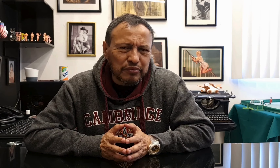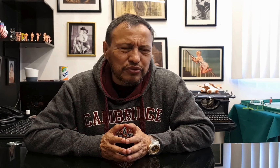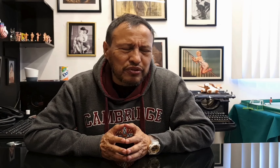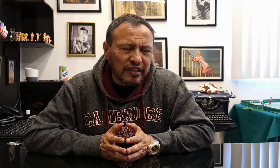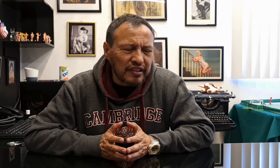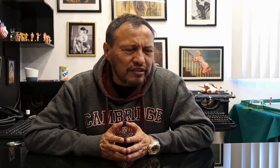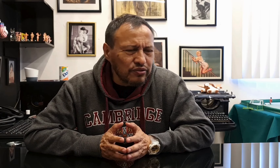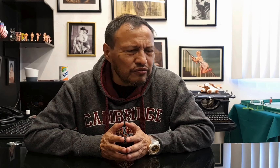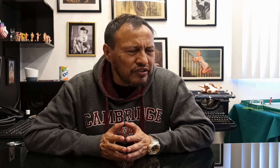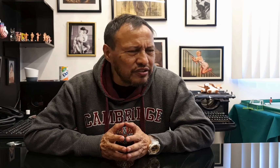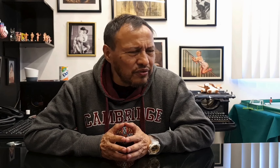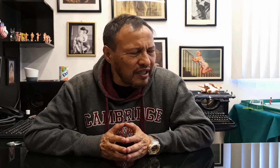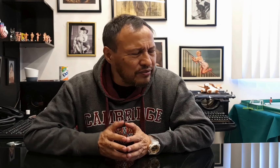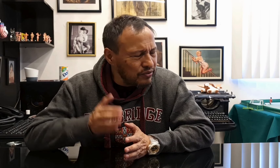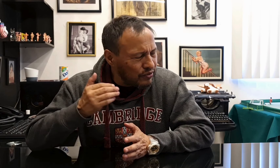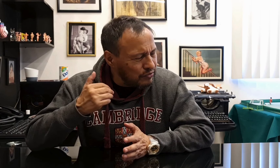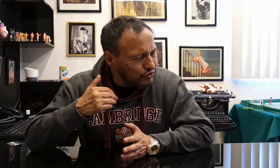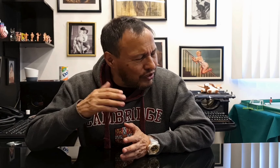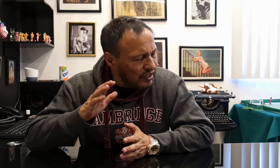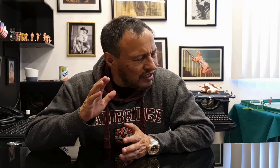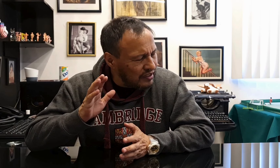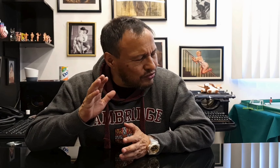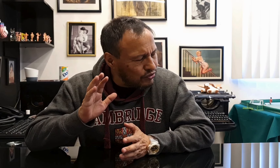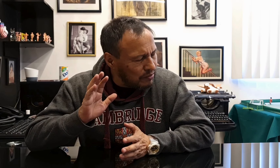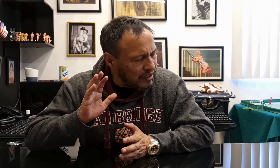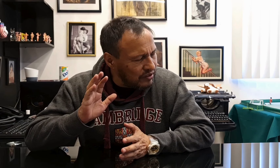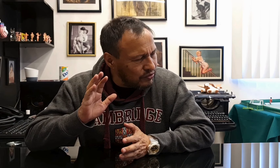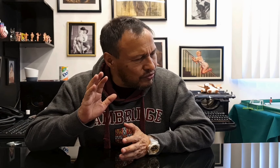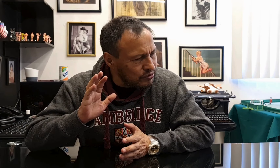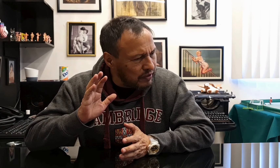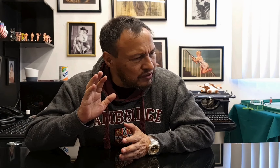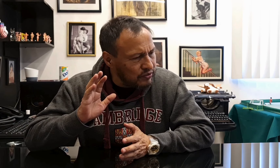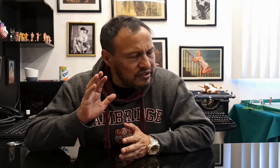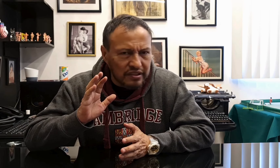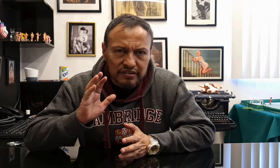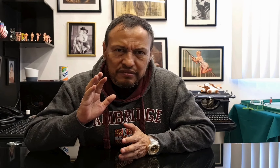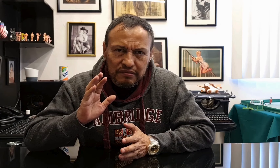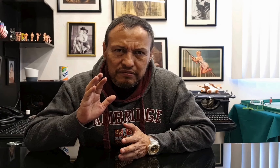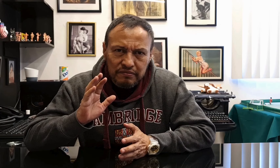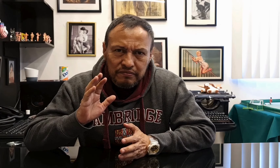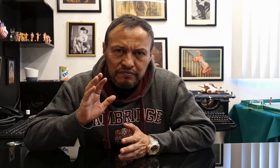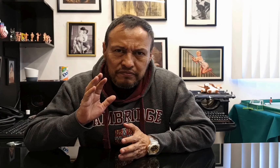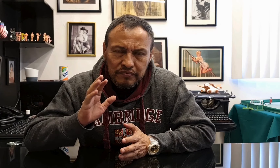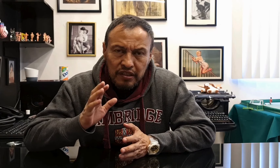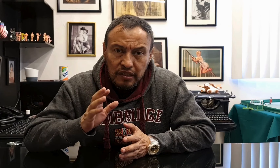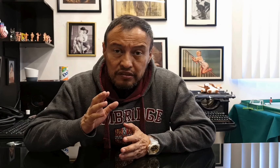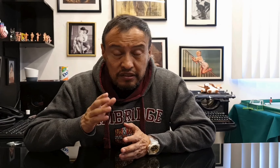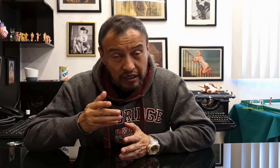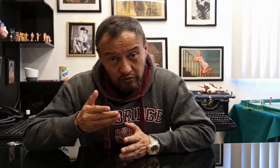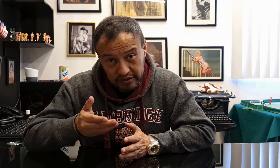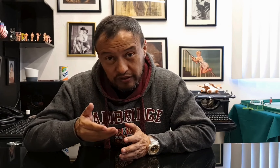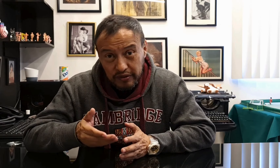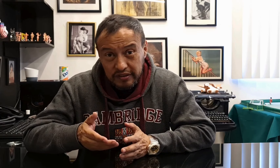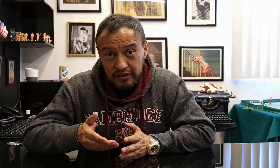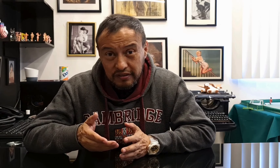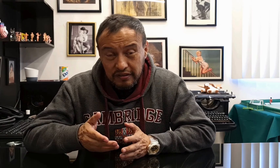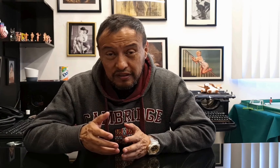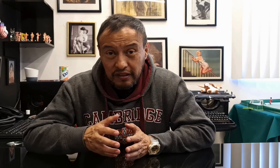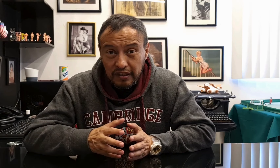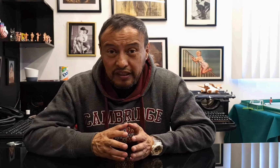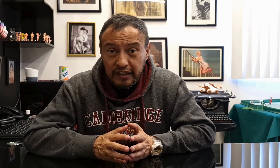que estamos tejidos, confeccionados o como sea, hechos a mano los periodistas. Tan no ha sido